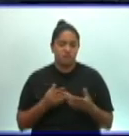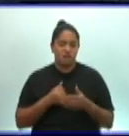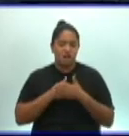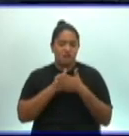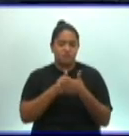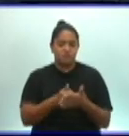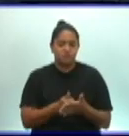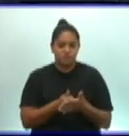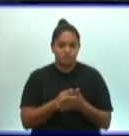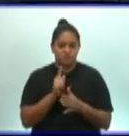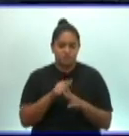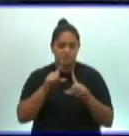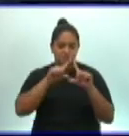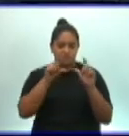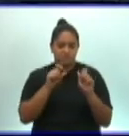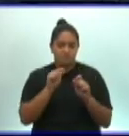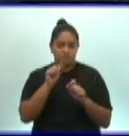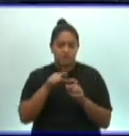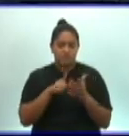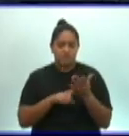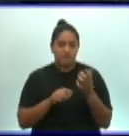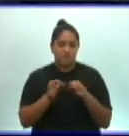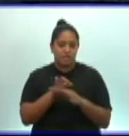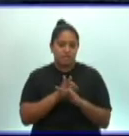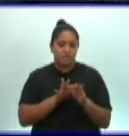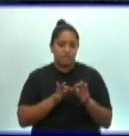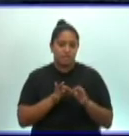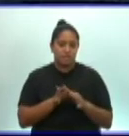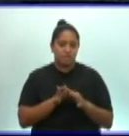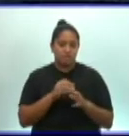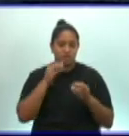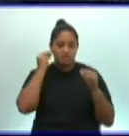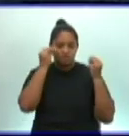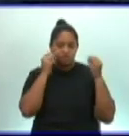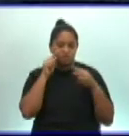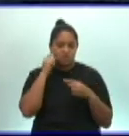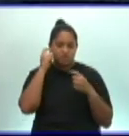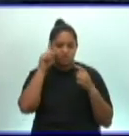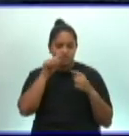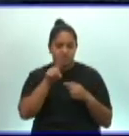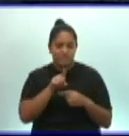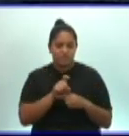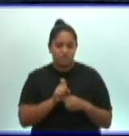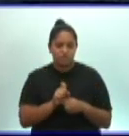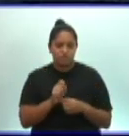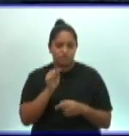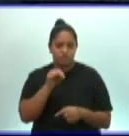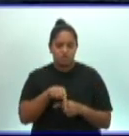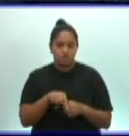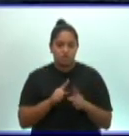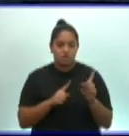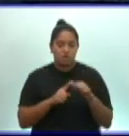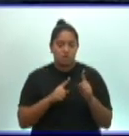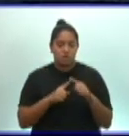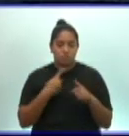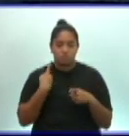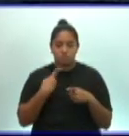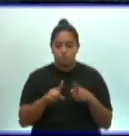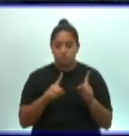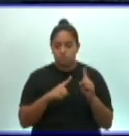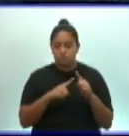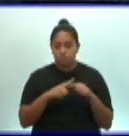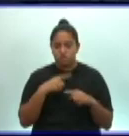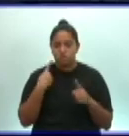campo sobre esta partícula? Analicemos esta pregunta que les va a quedar también como parte de su estudio independiente, así como otras tareas y